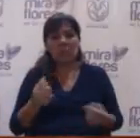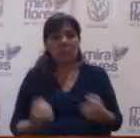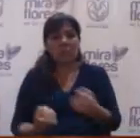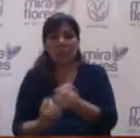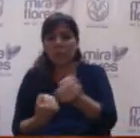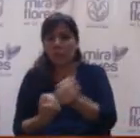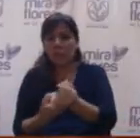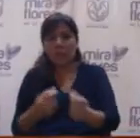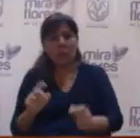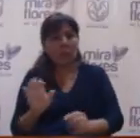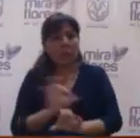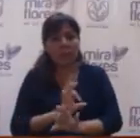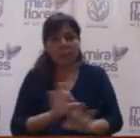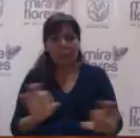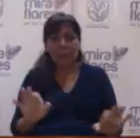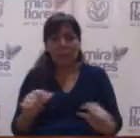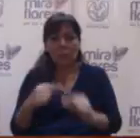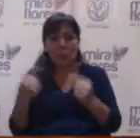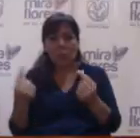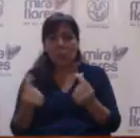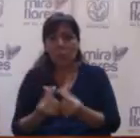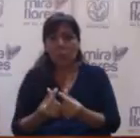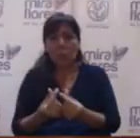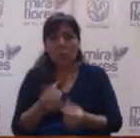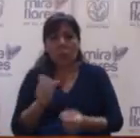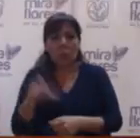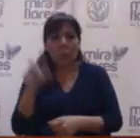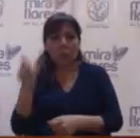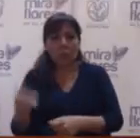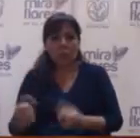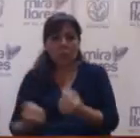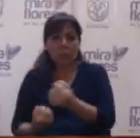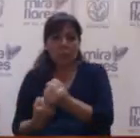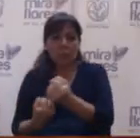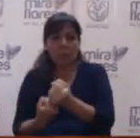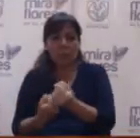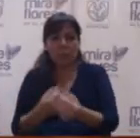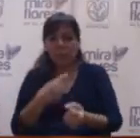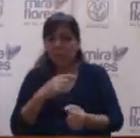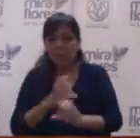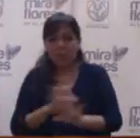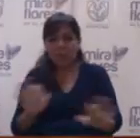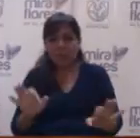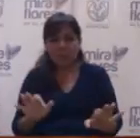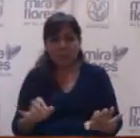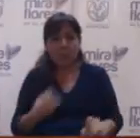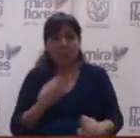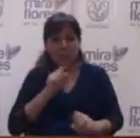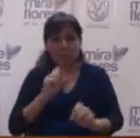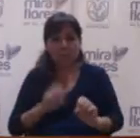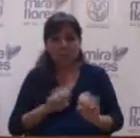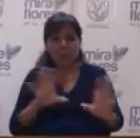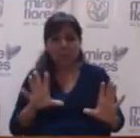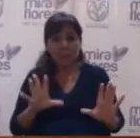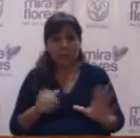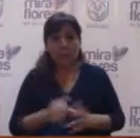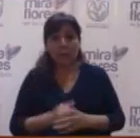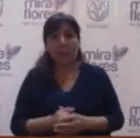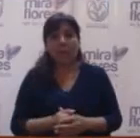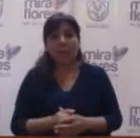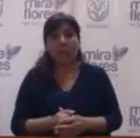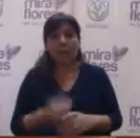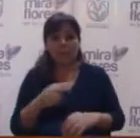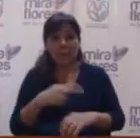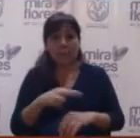partido ni por ninguna persona. Entonces, en ese sentido hay que estar muy, muy claros. Gracias. Regidora, tiene el uso de la